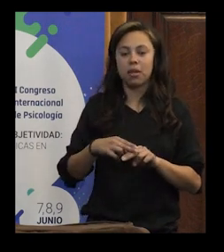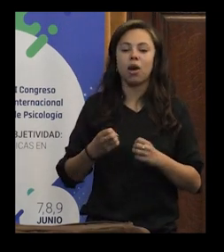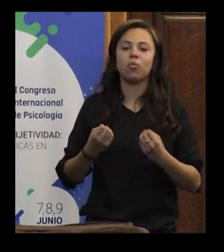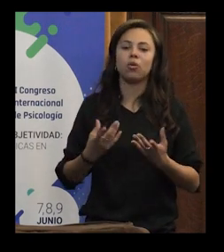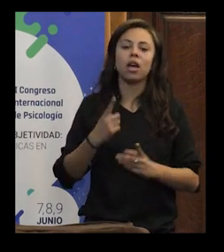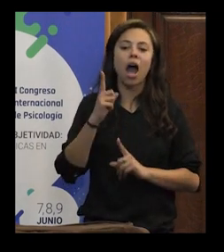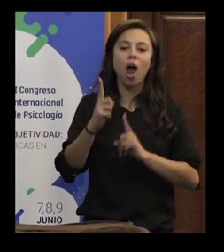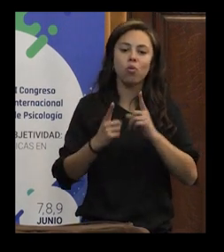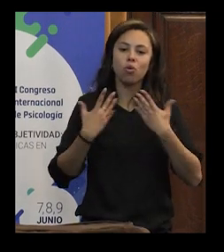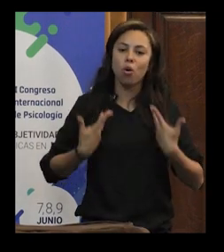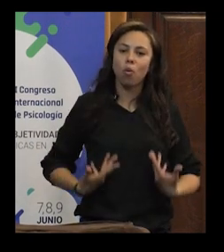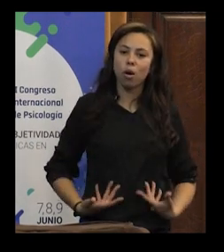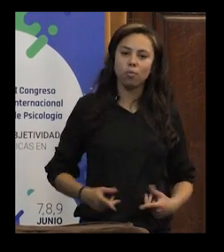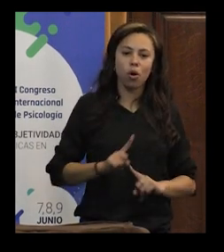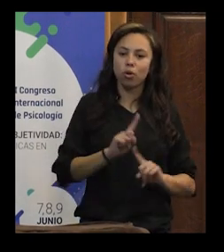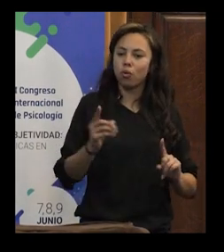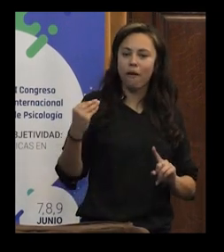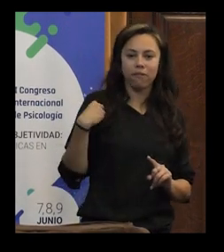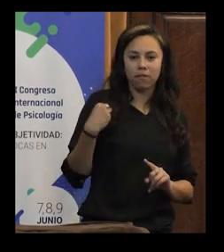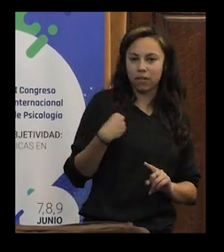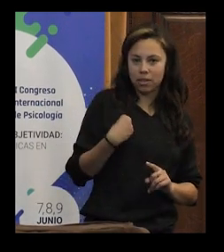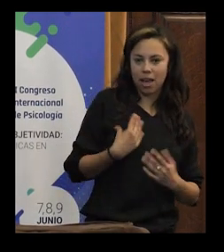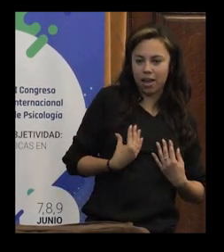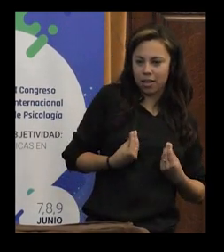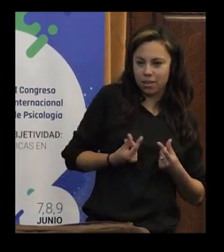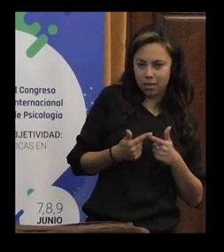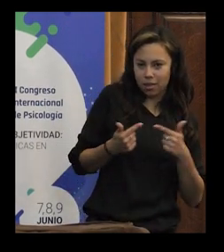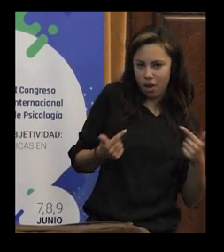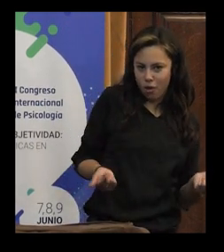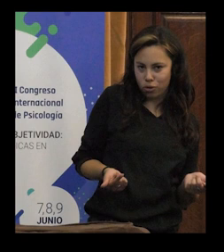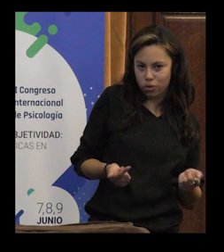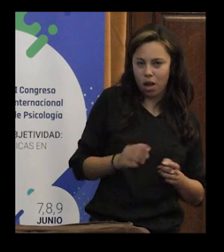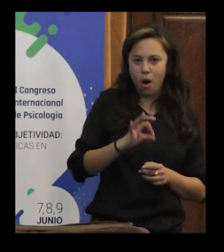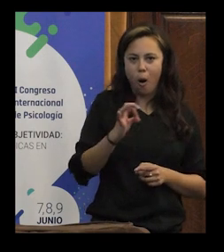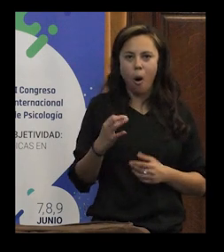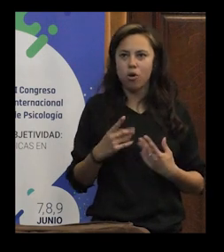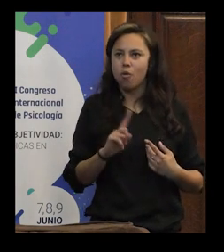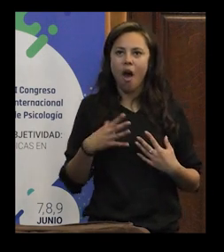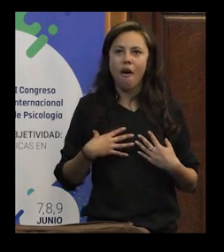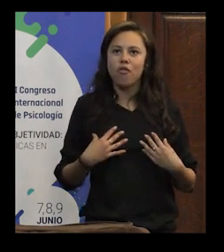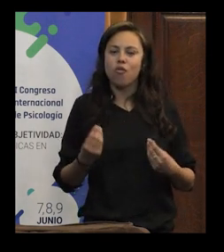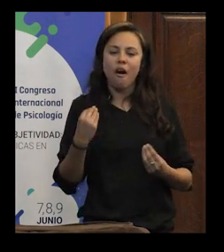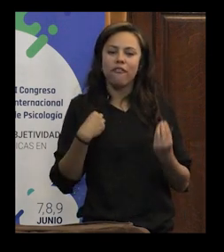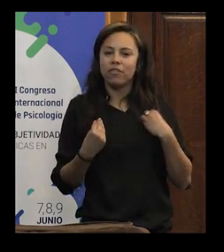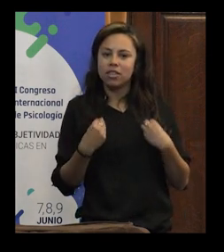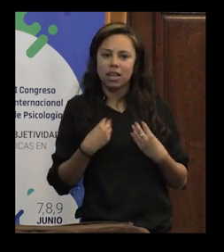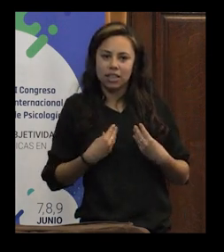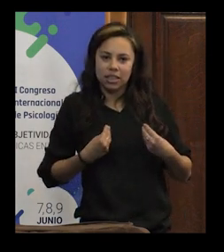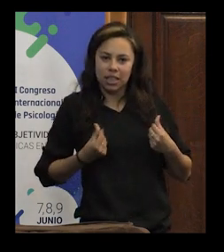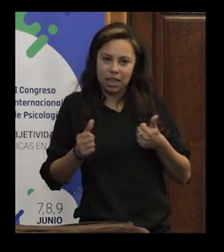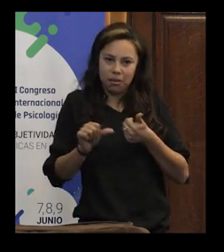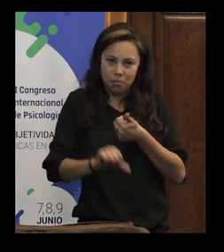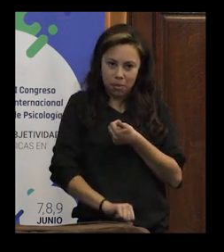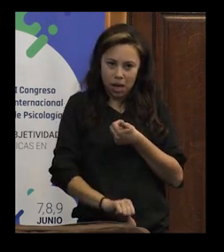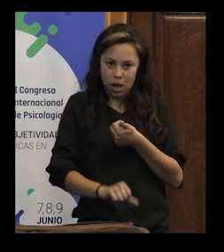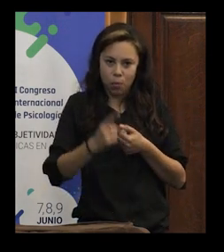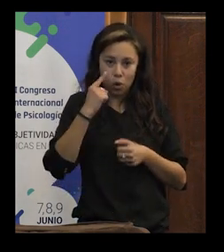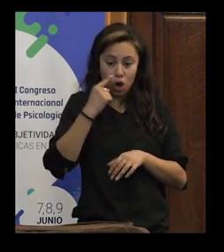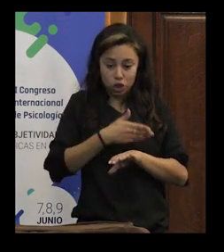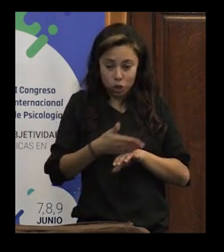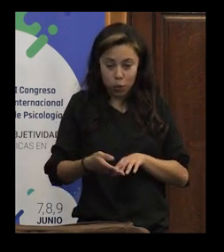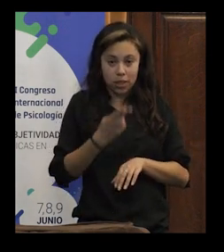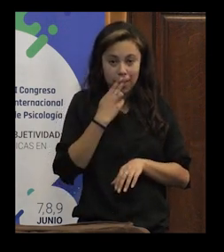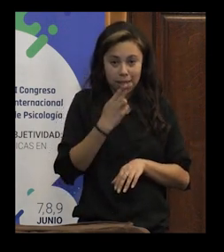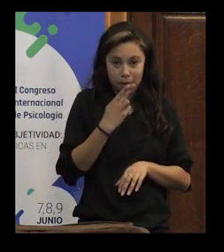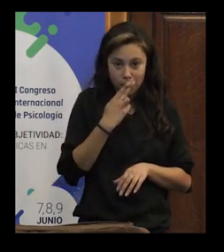asintomáticas con el objetivo de detectar un problema específico antes que se manifieste